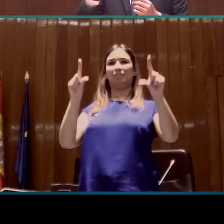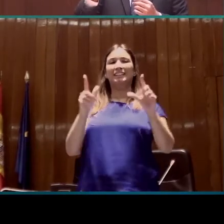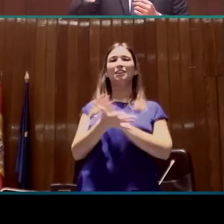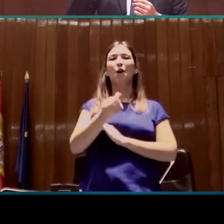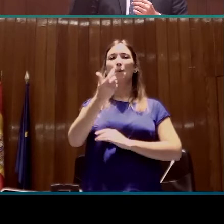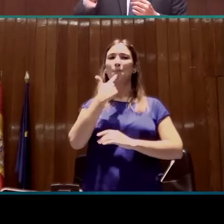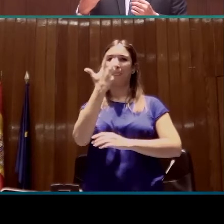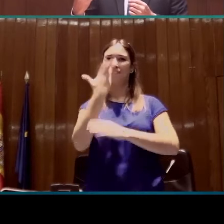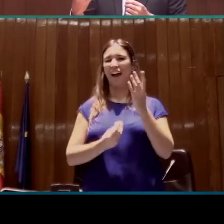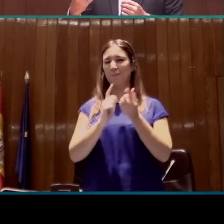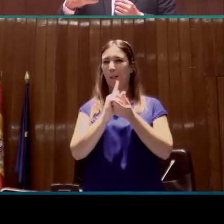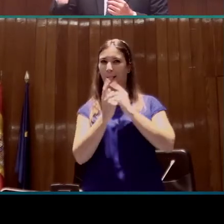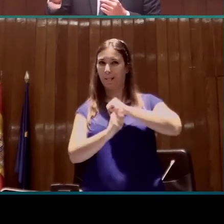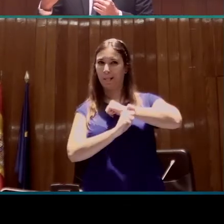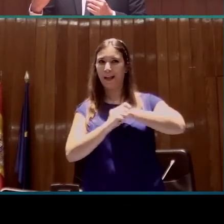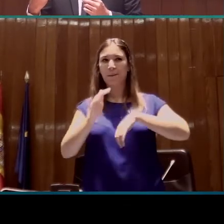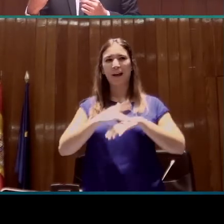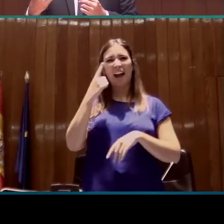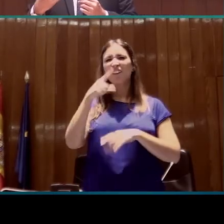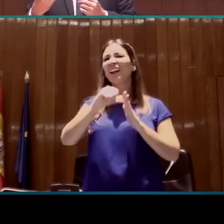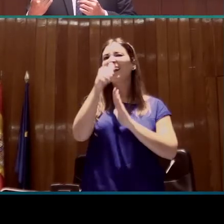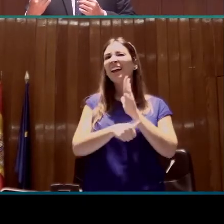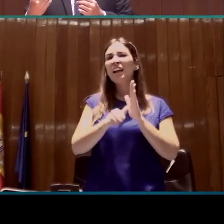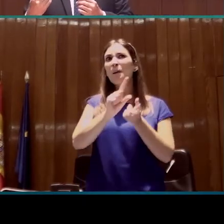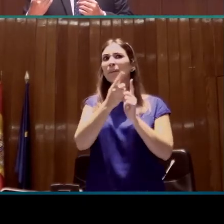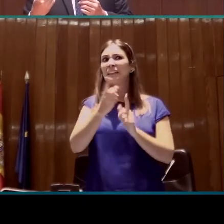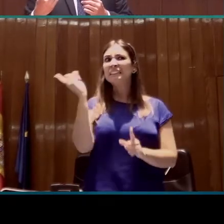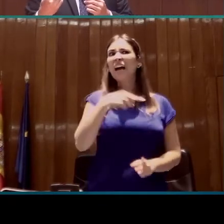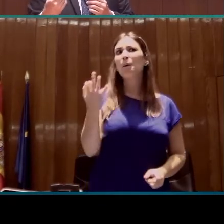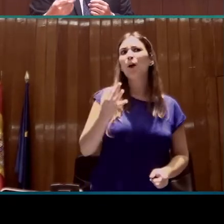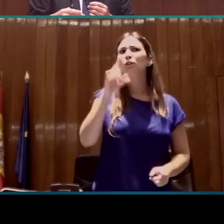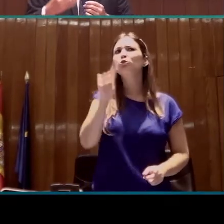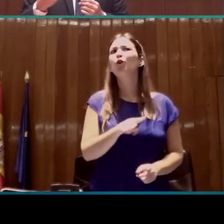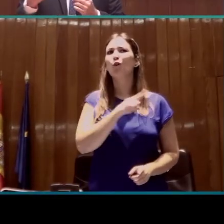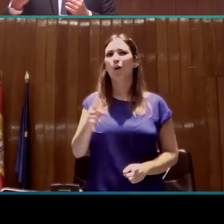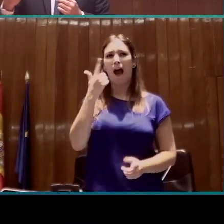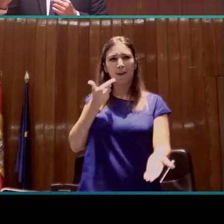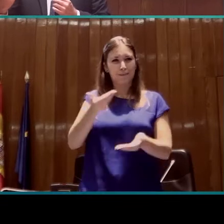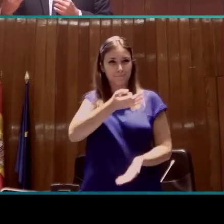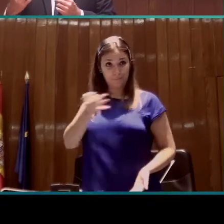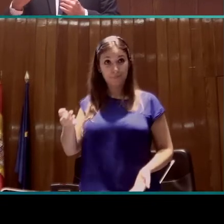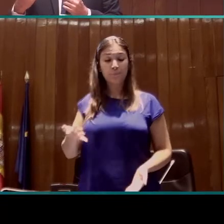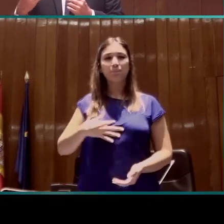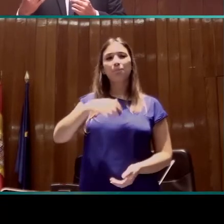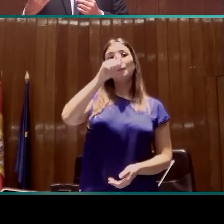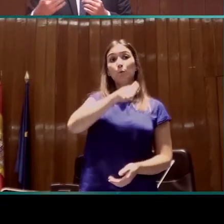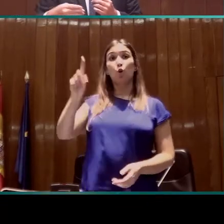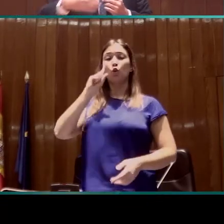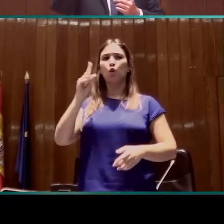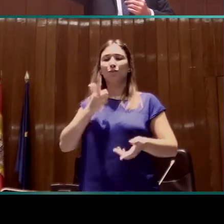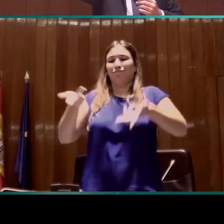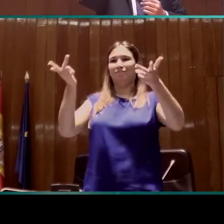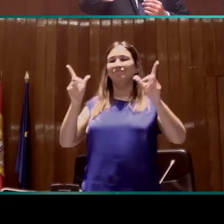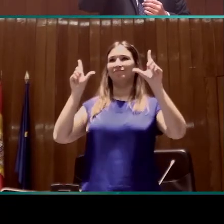incorrecto cambiándole la configuración o cambiándole la localización. ¿Y qué es lo que tenían que hacer las personas